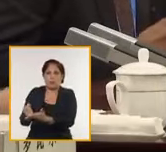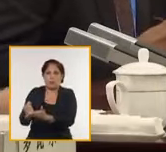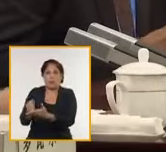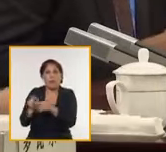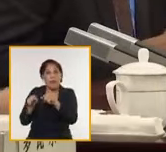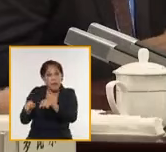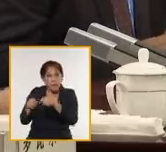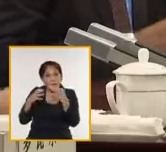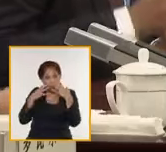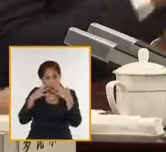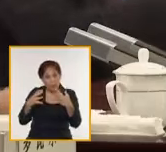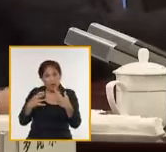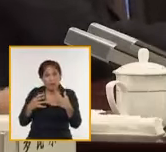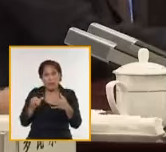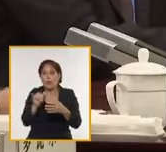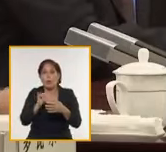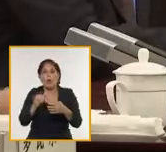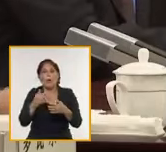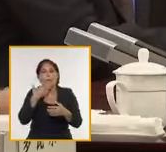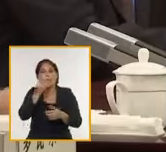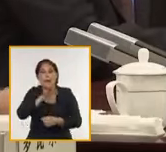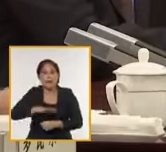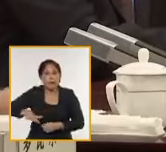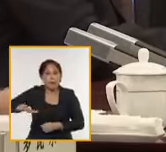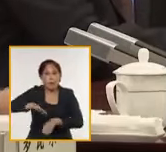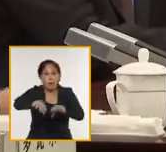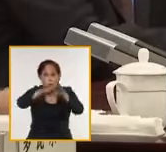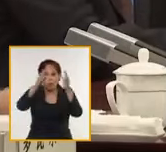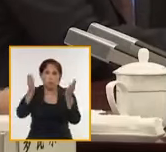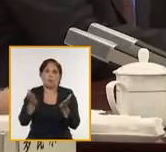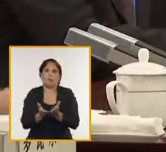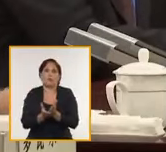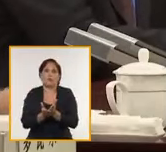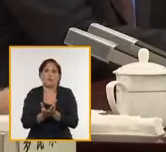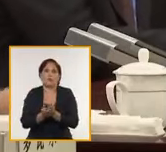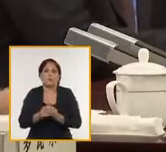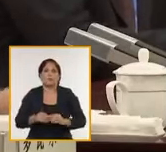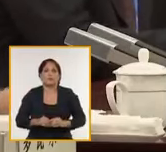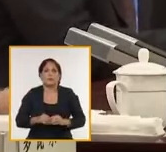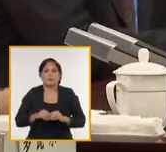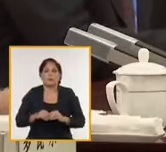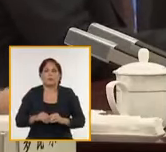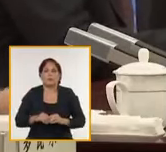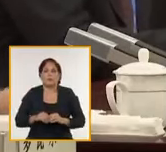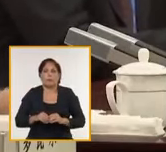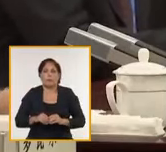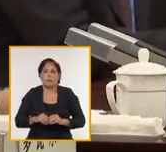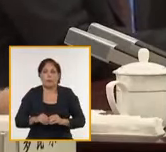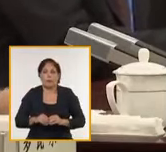también allanará el camino para el bienestar de toda la humanidad en su conjunto.